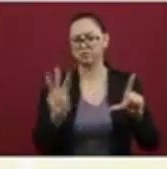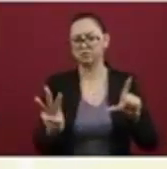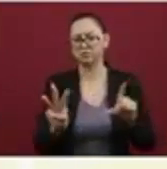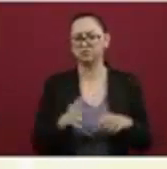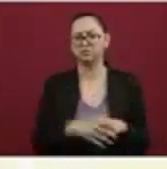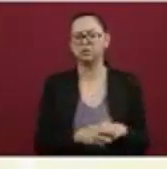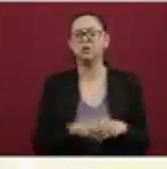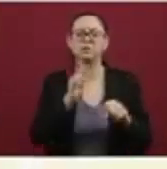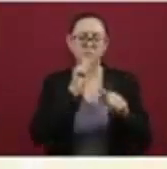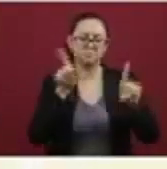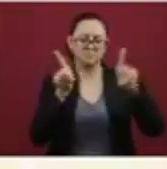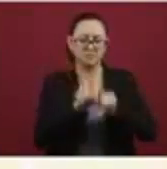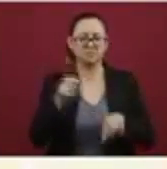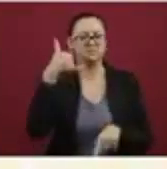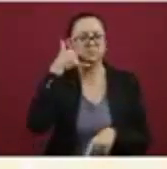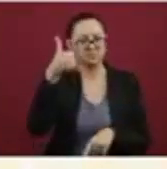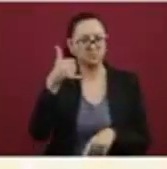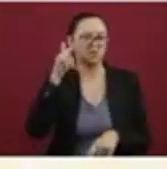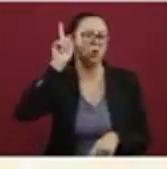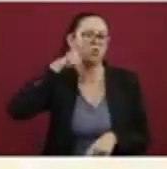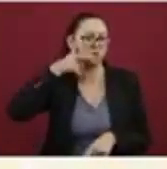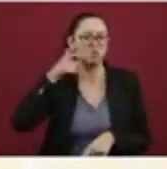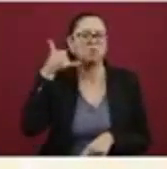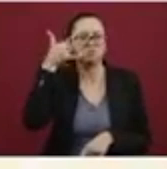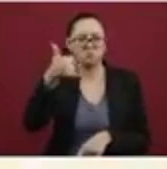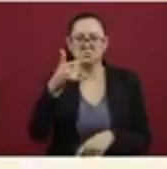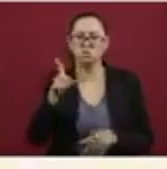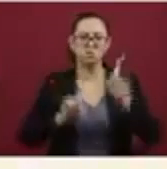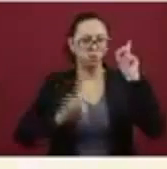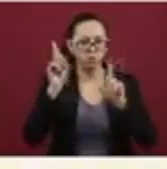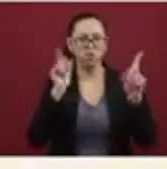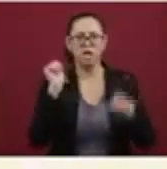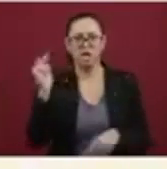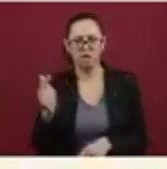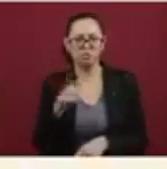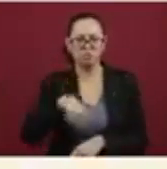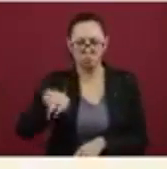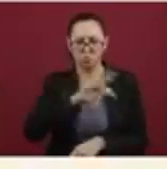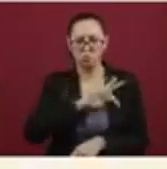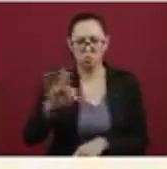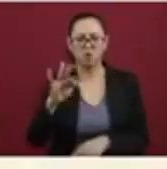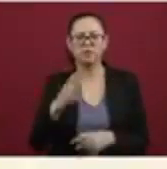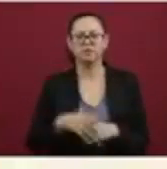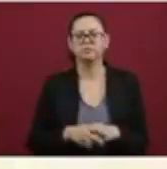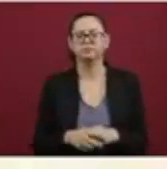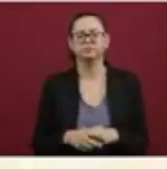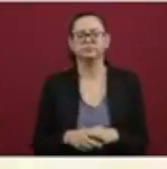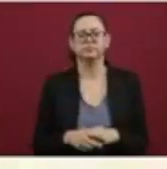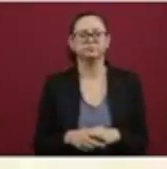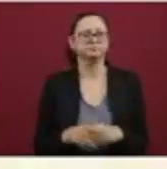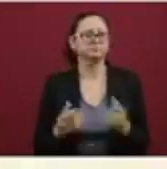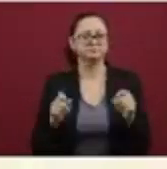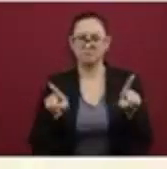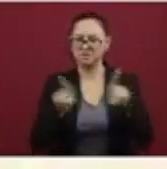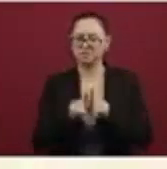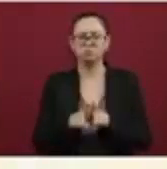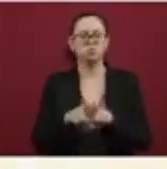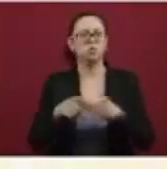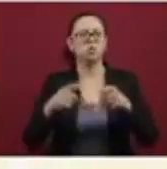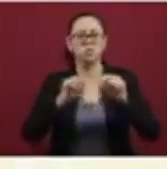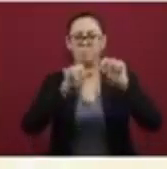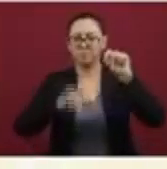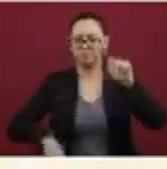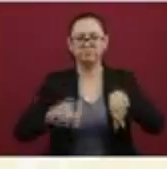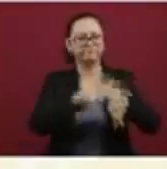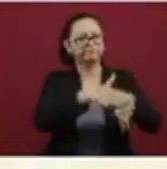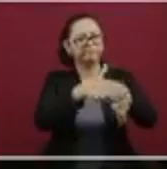el teléfono, el call center para cualquier tipo de dudas y seguimos invitando en todo el país a todos los jóvenes